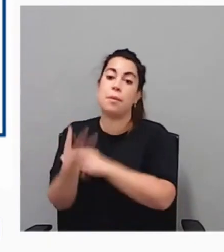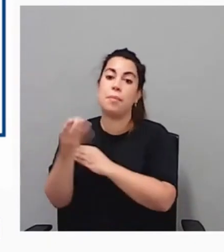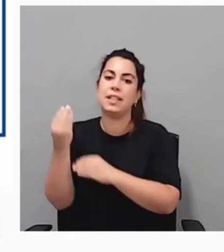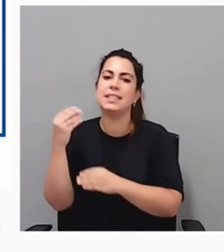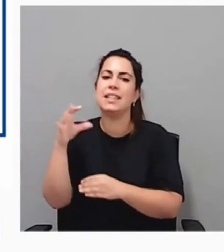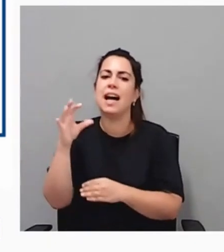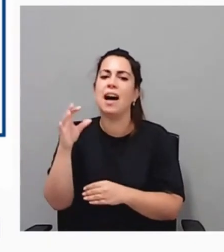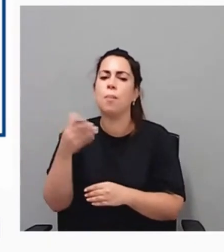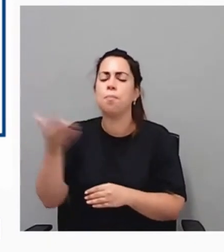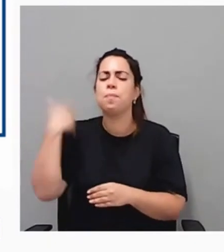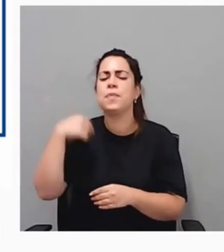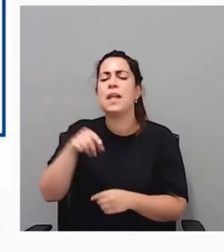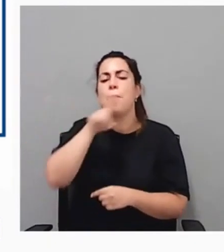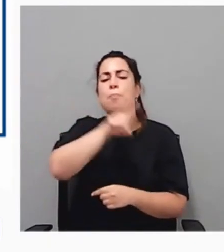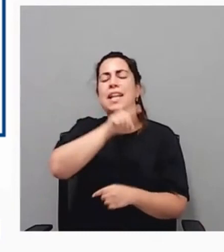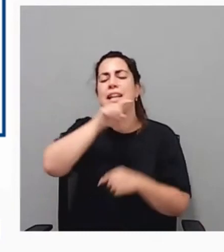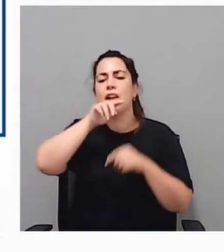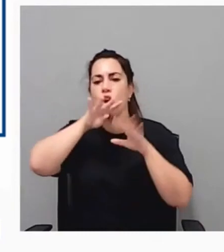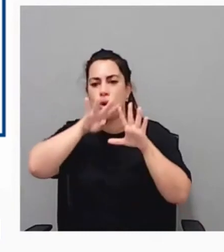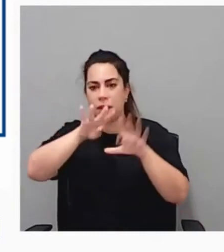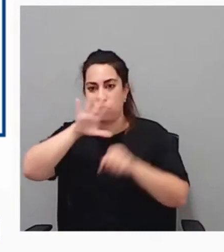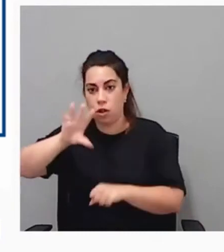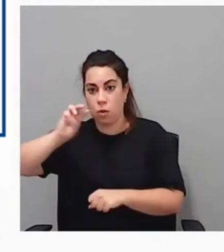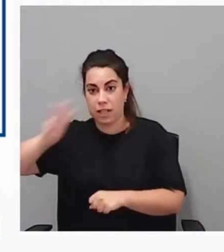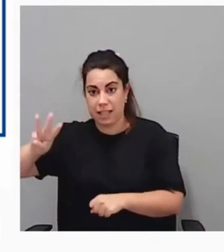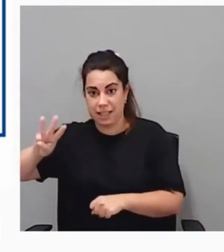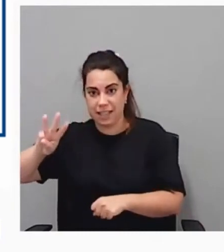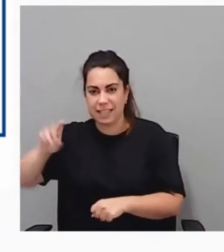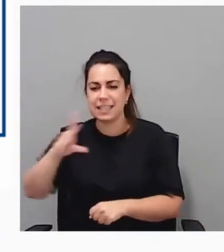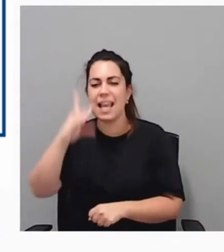en 1953, el diodo semiconductor.